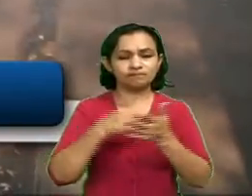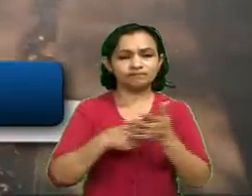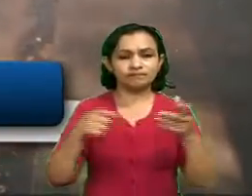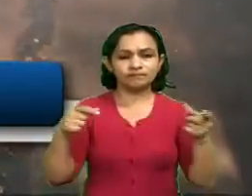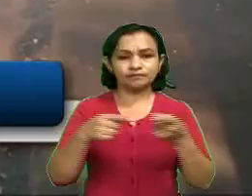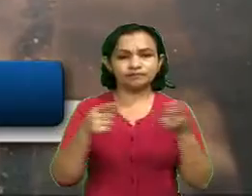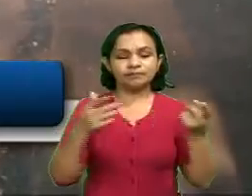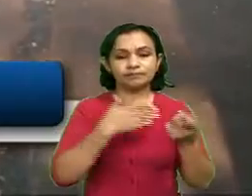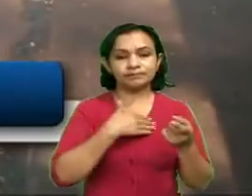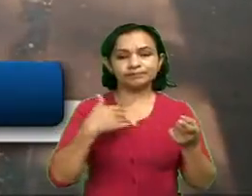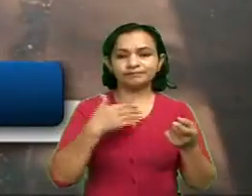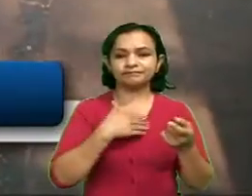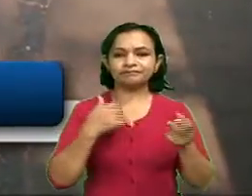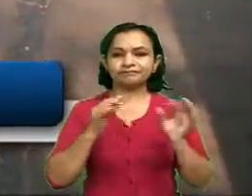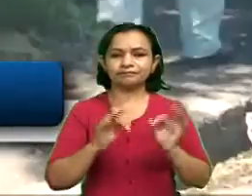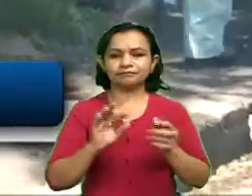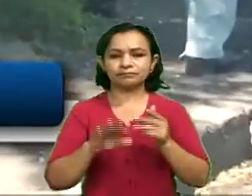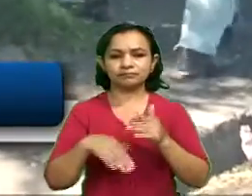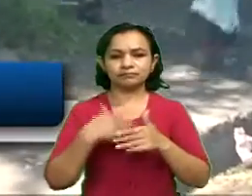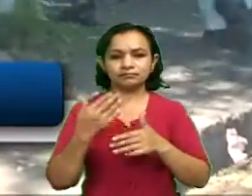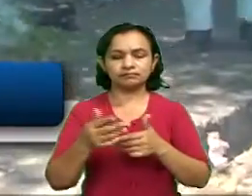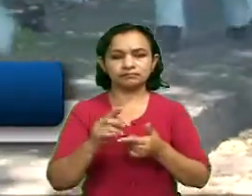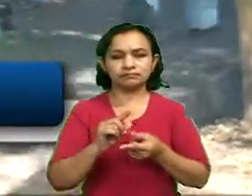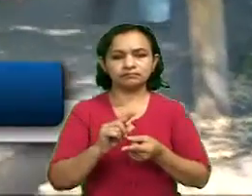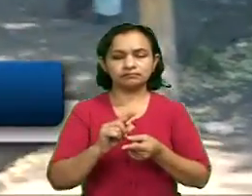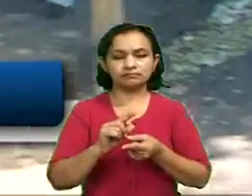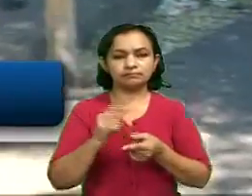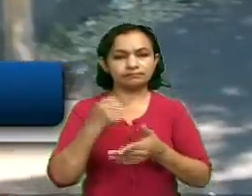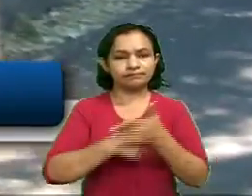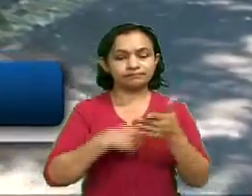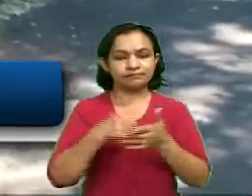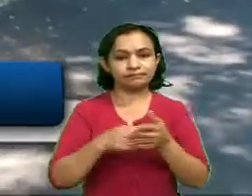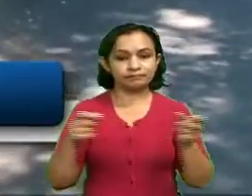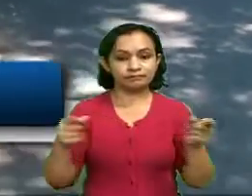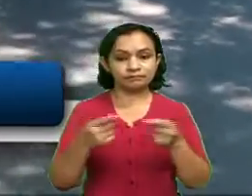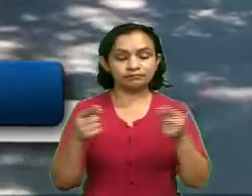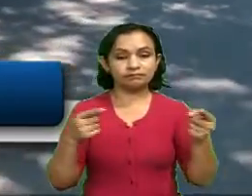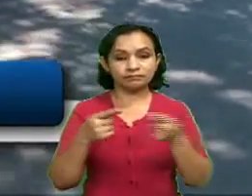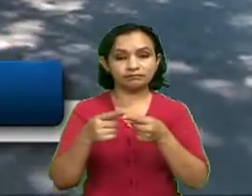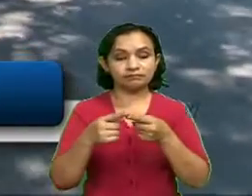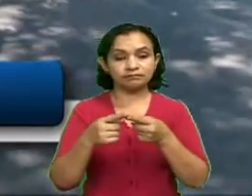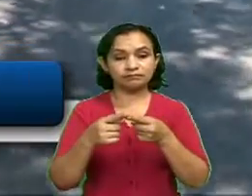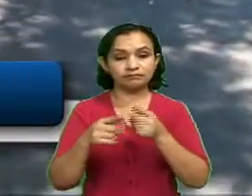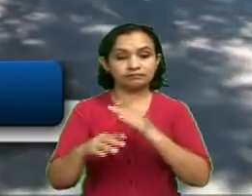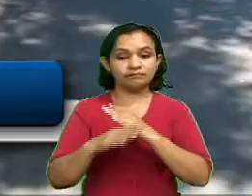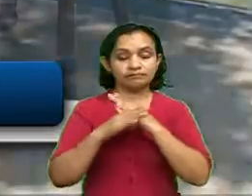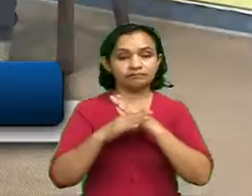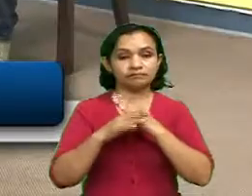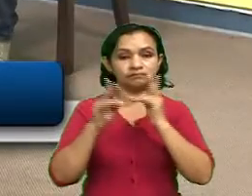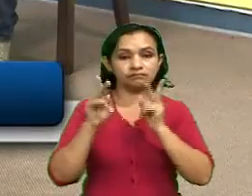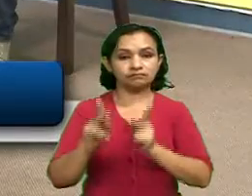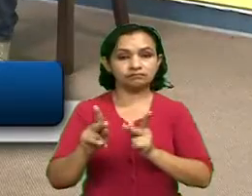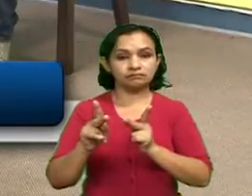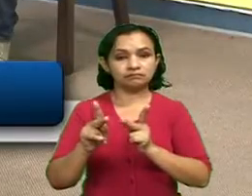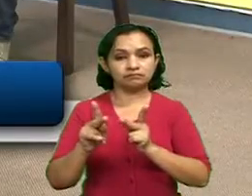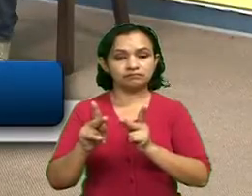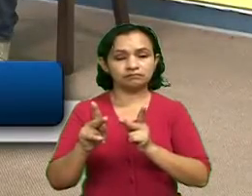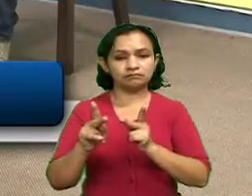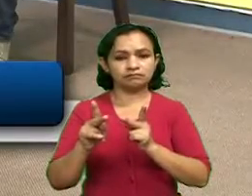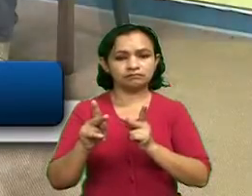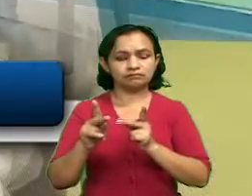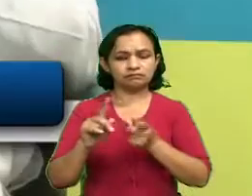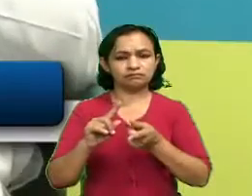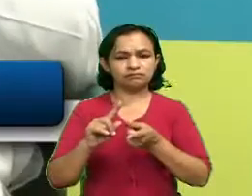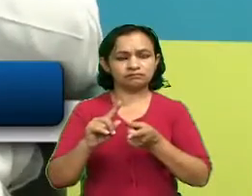entonces él comienza a mejorar. Pero de ahí, como él se está defendiendo, puede hacer que en ese momento el paciente presente una brusca,